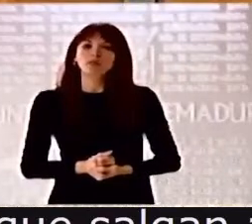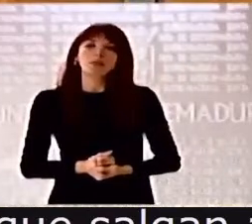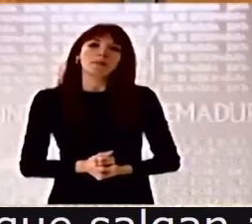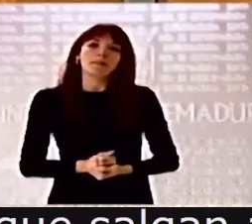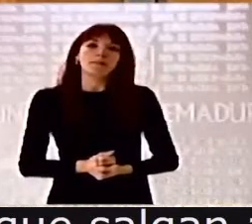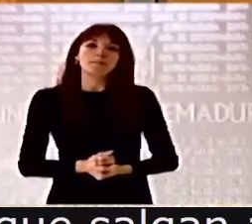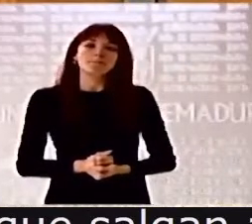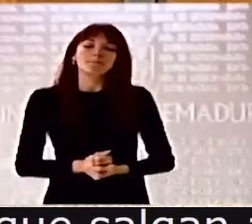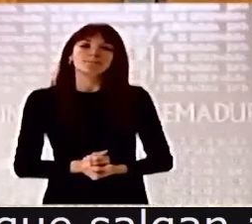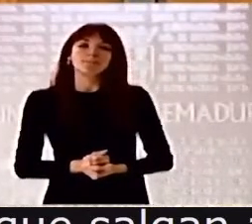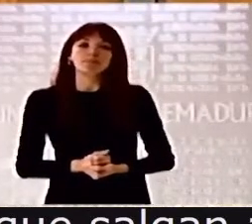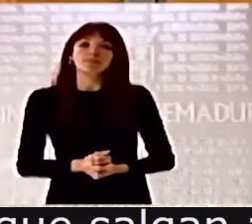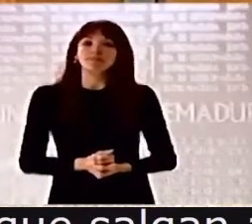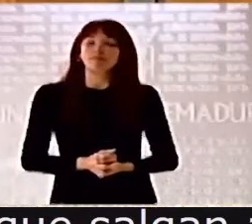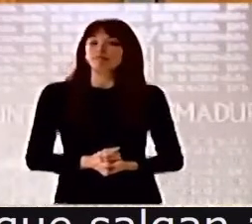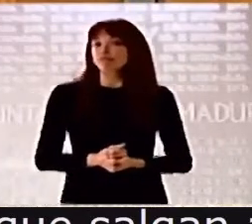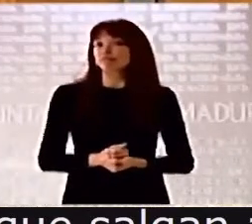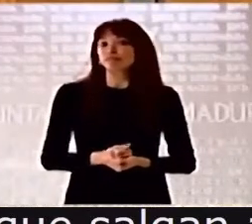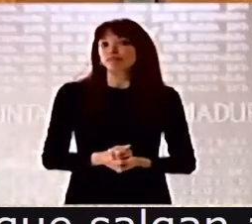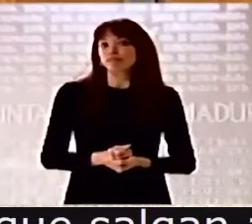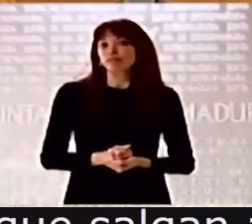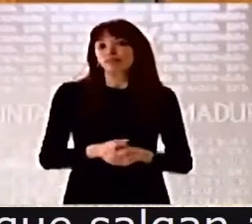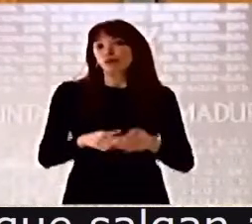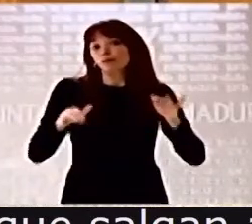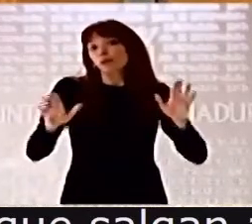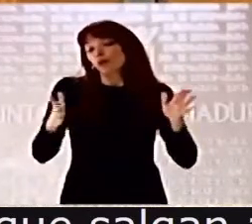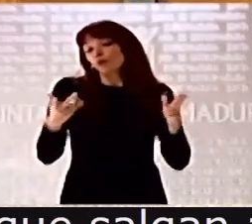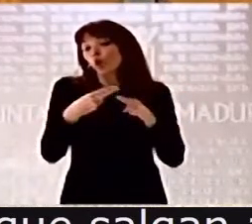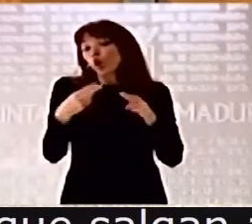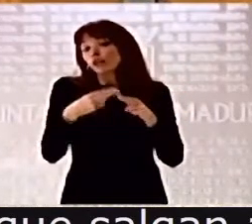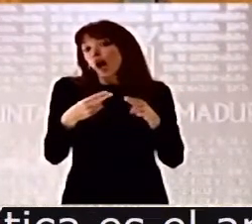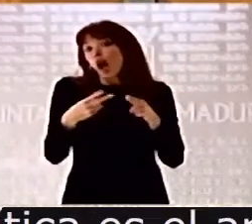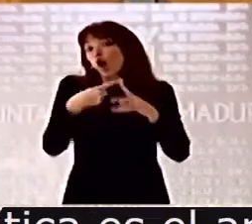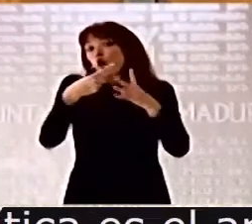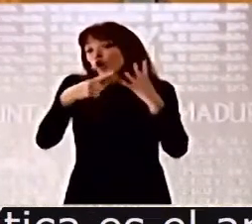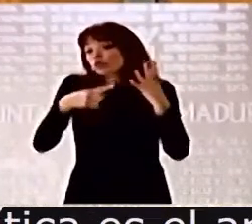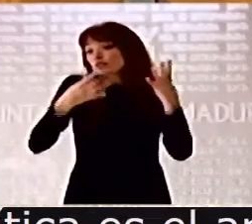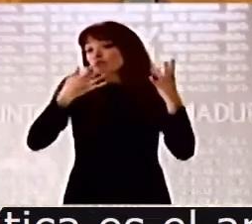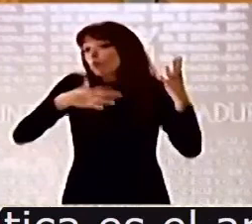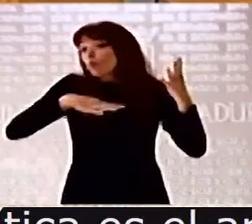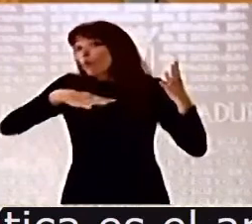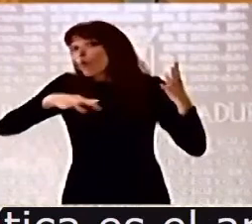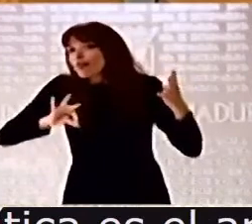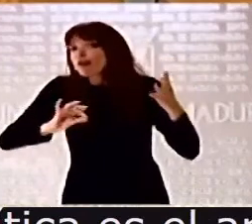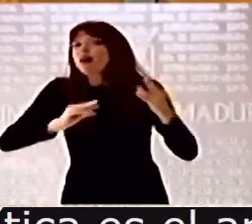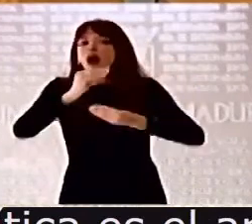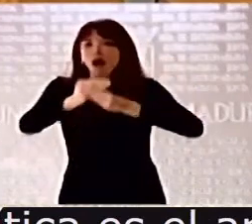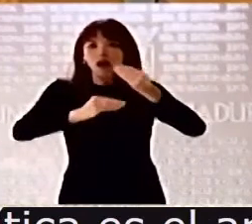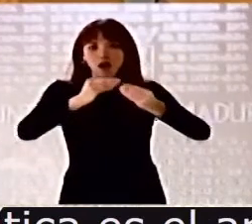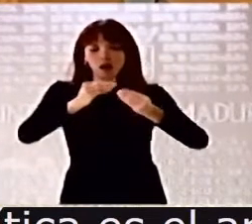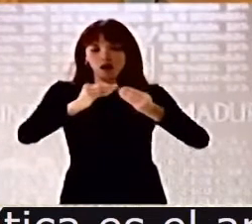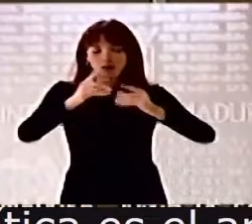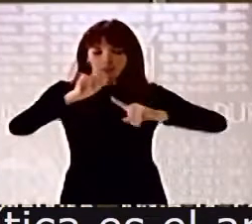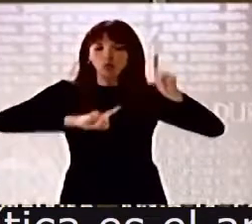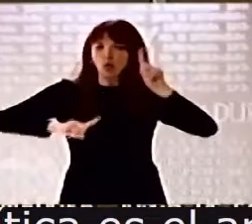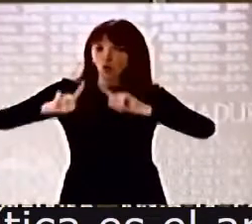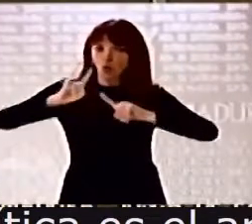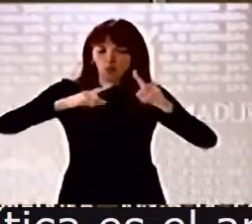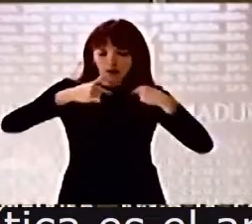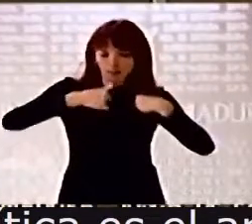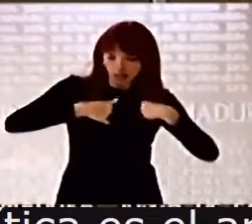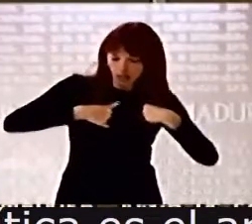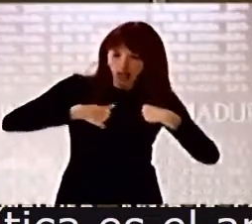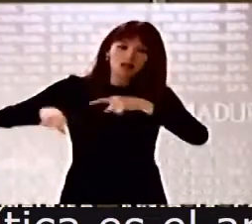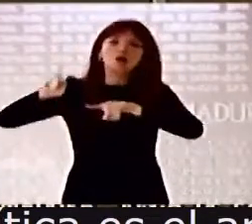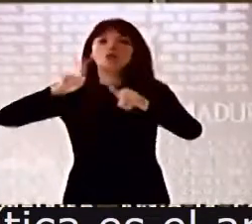Pero la política es el arte de lo posible y lo que sí puedo aseguraros es que nos preocupa a todos, me preocupa a mí, le